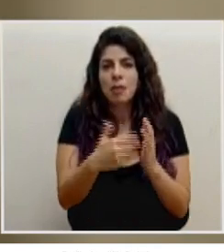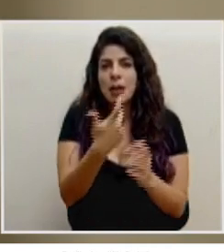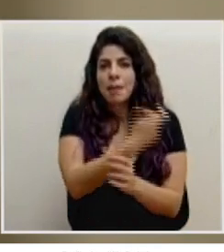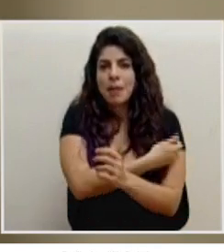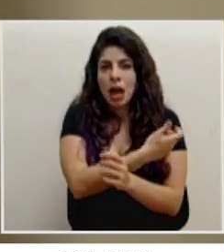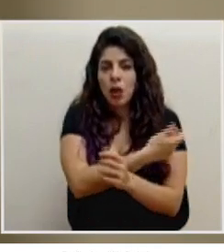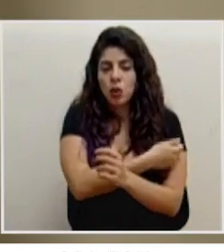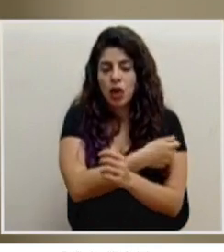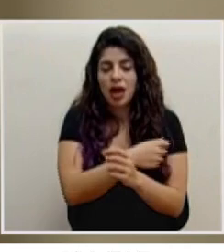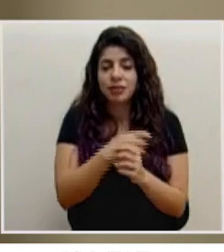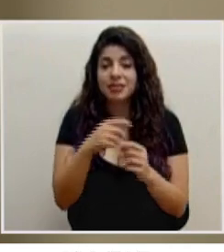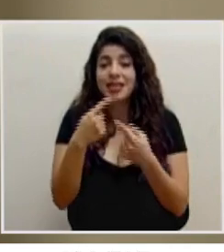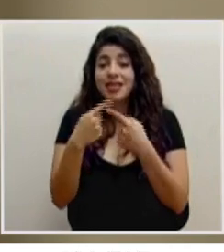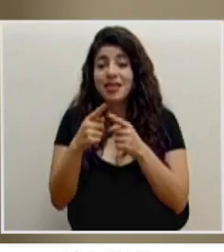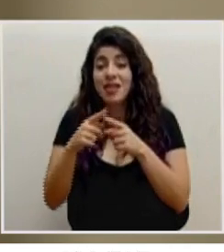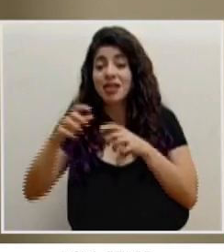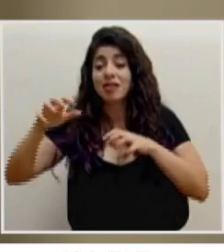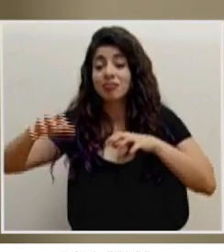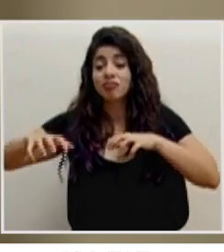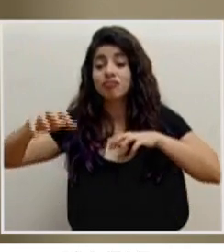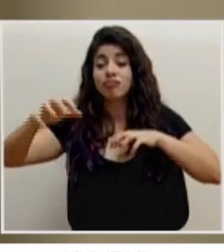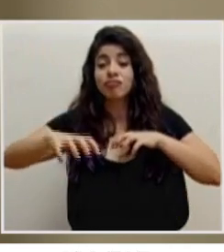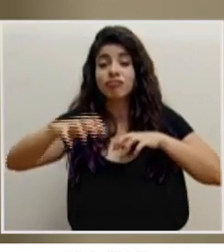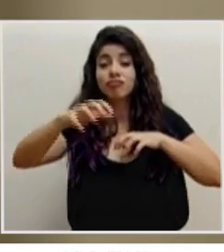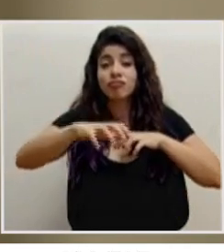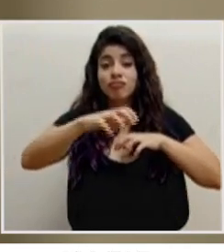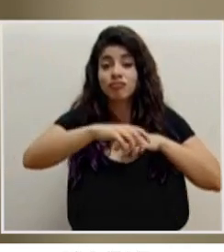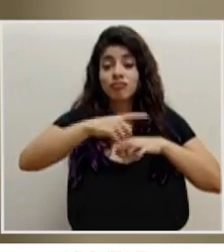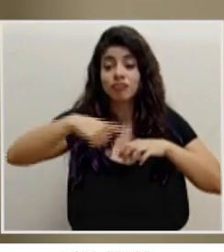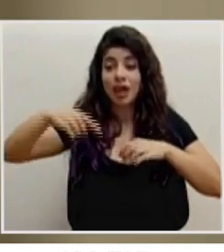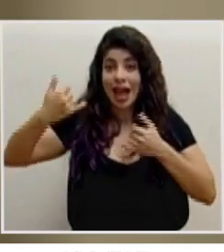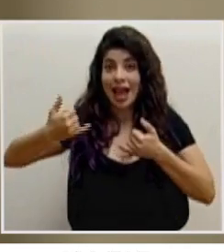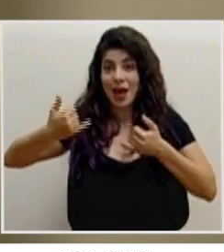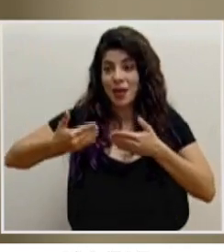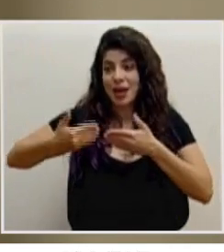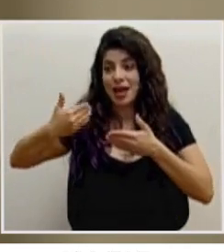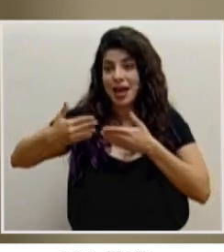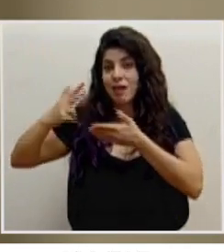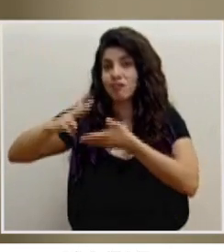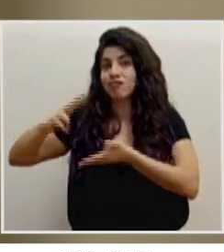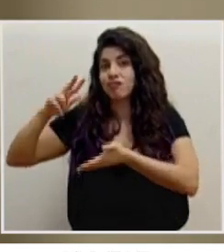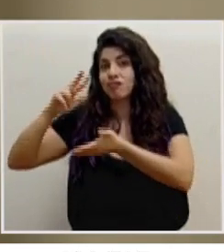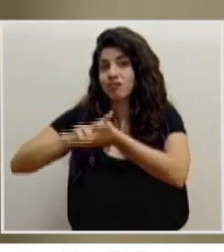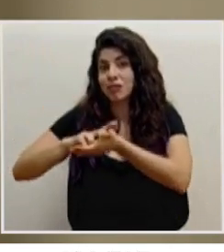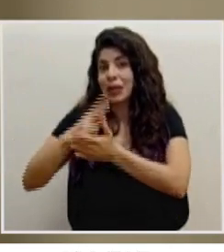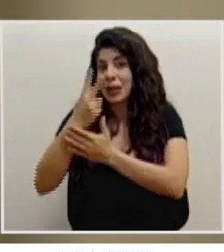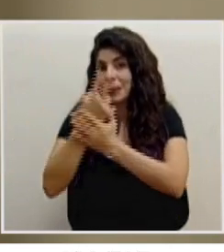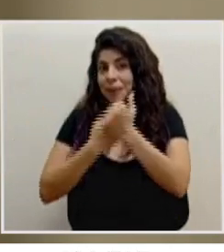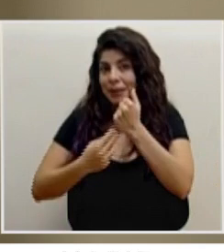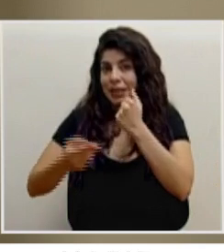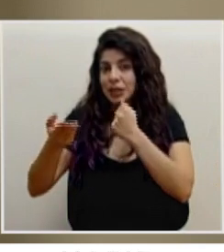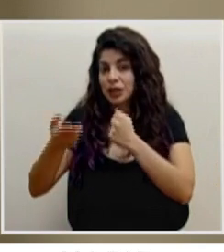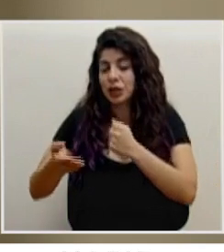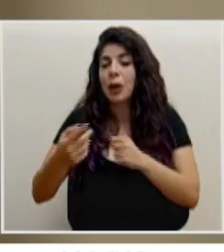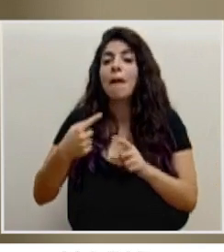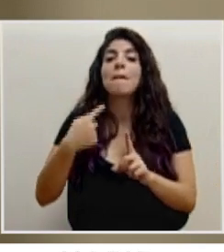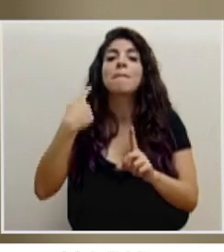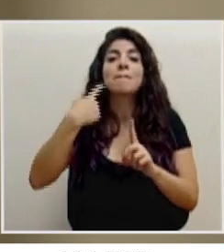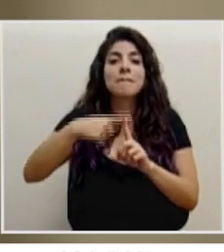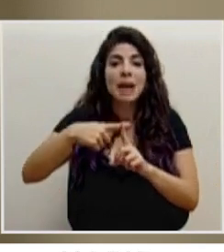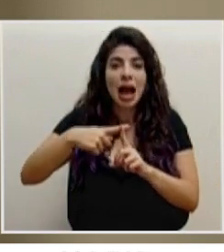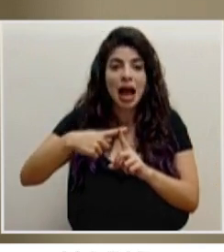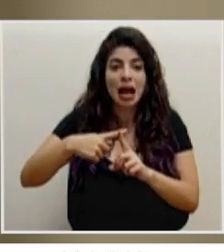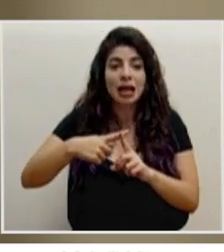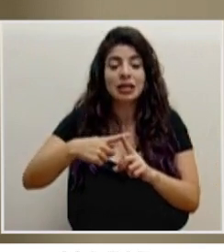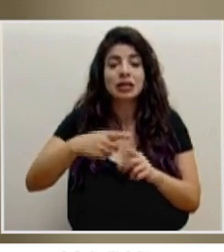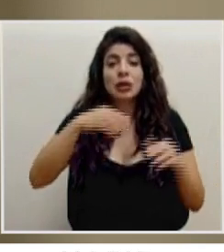dosis y las diferentes unidades en estos días que tuvimos esta aprobación de este escenario mixto y adicionalmente la